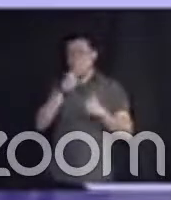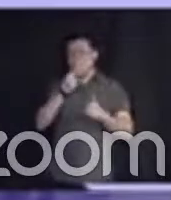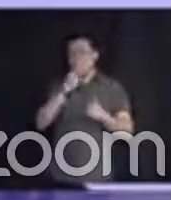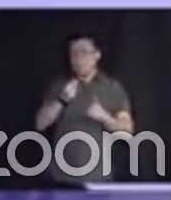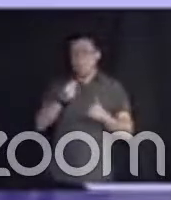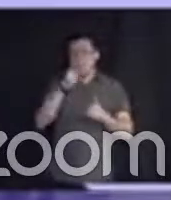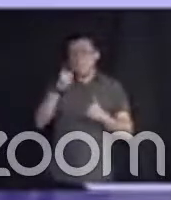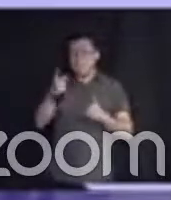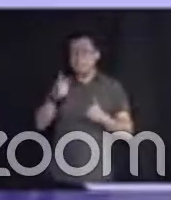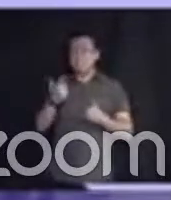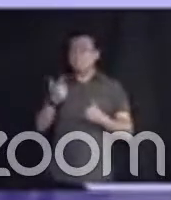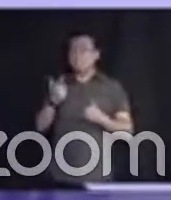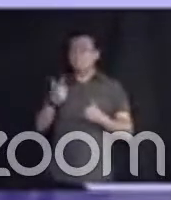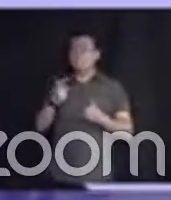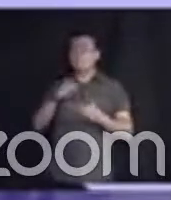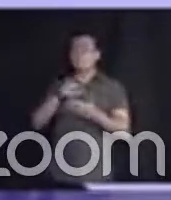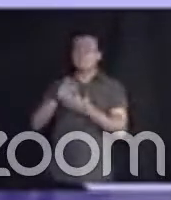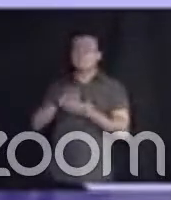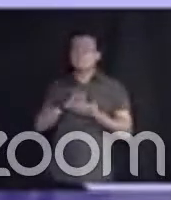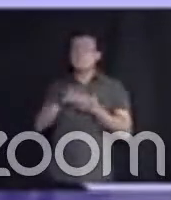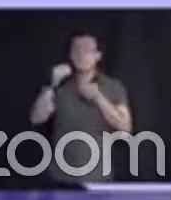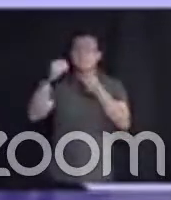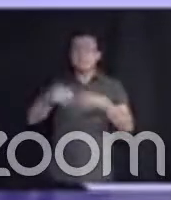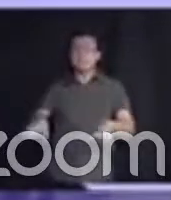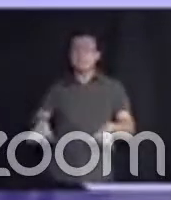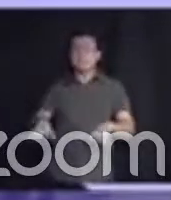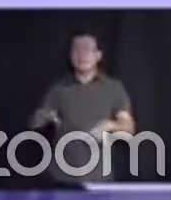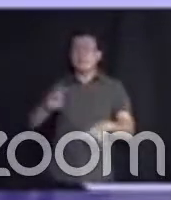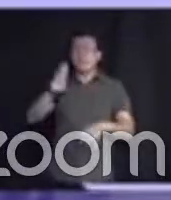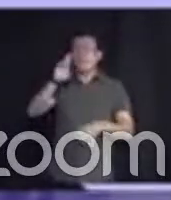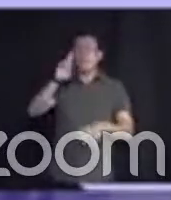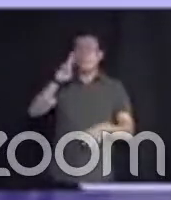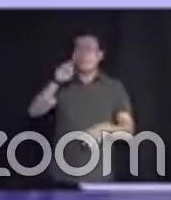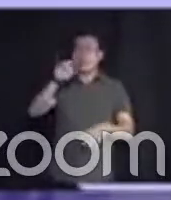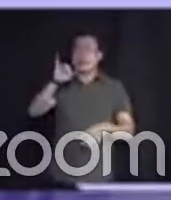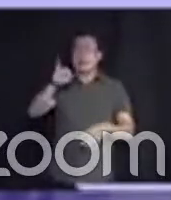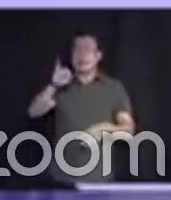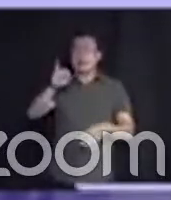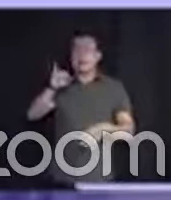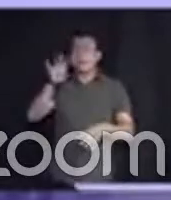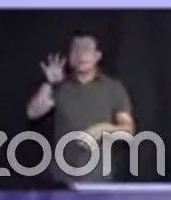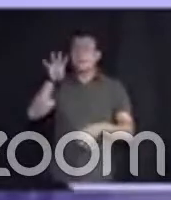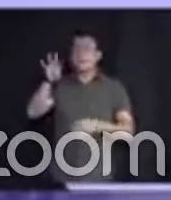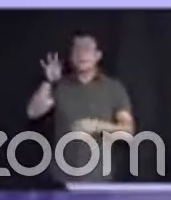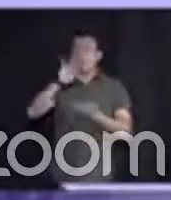entrar a OmniLife y perdió su calificación a Dubai. La perdió por 19 puntos.